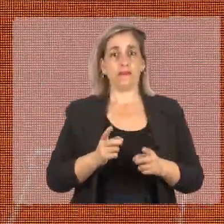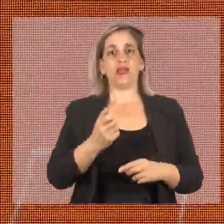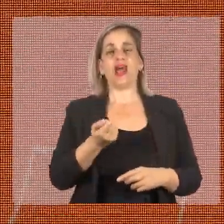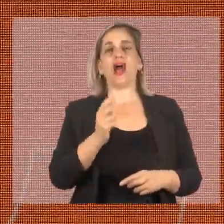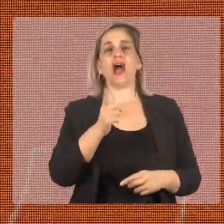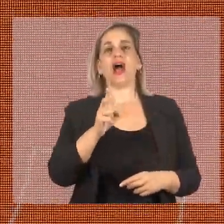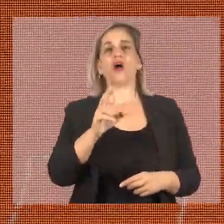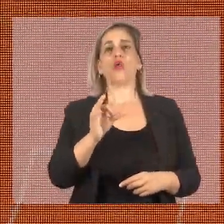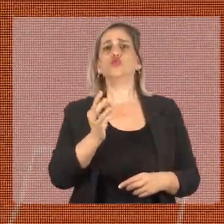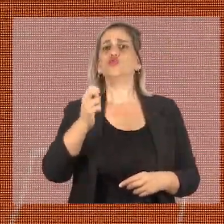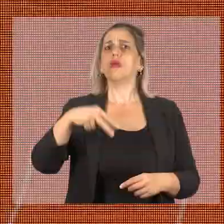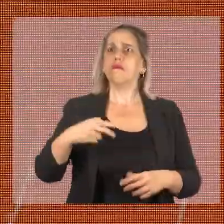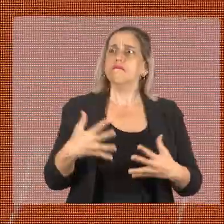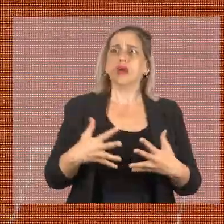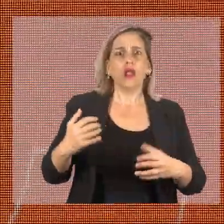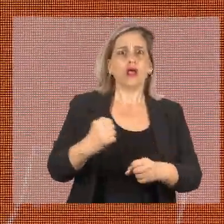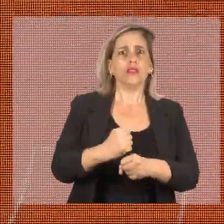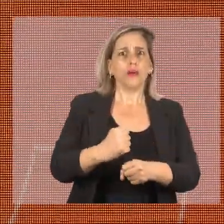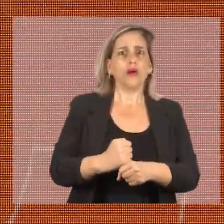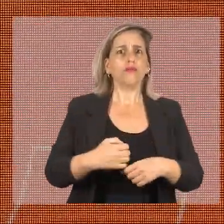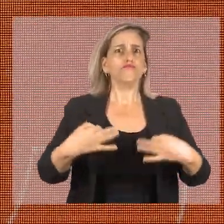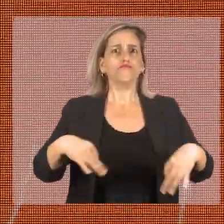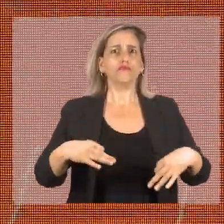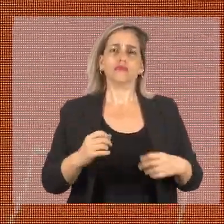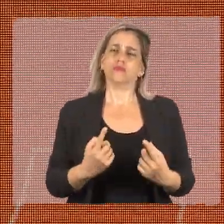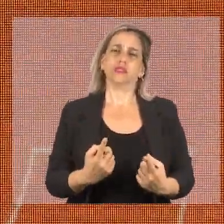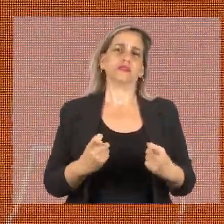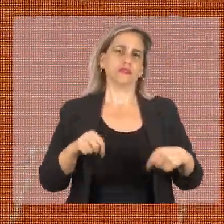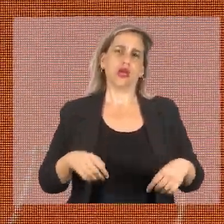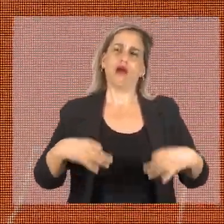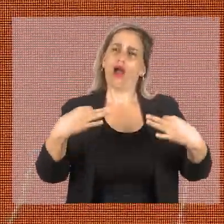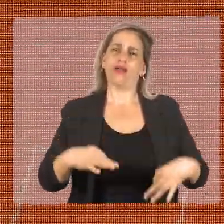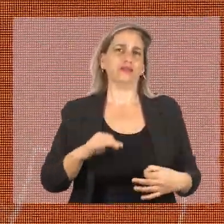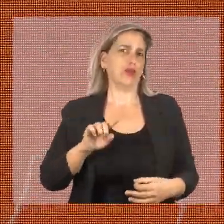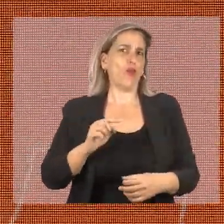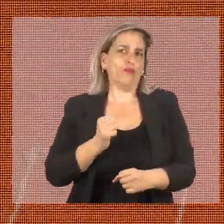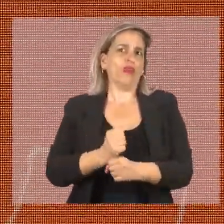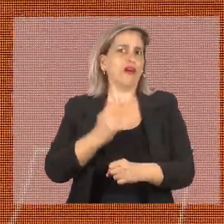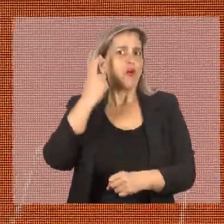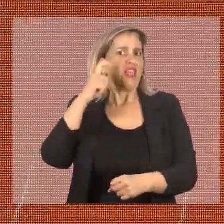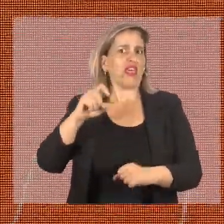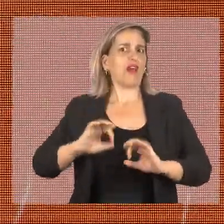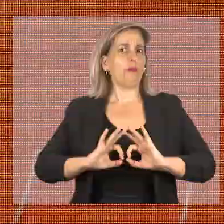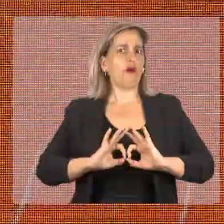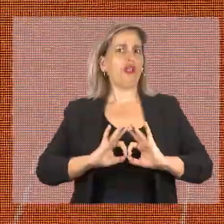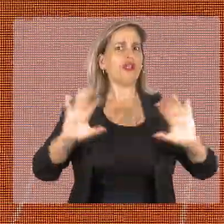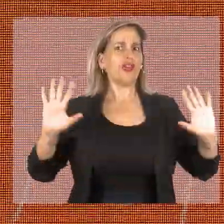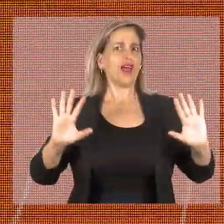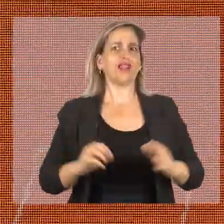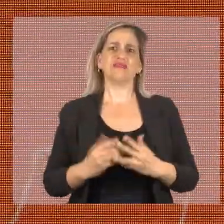La verdad que están haciendo un gran trabajo. Creo que era necesario un think tank con ideas